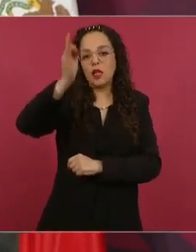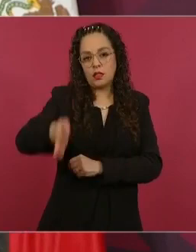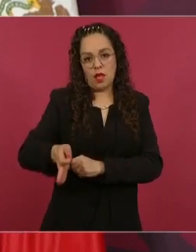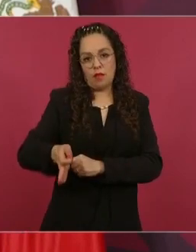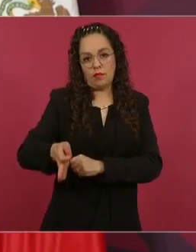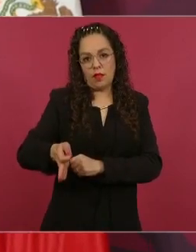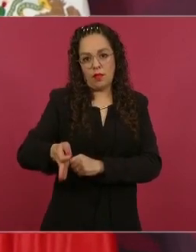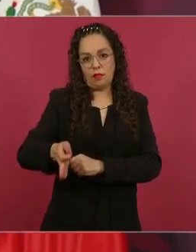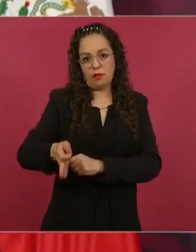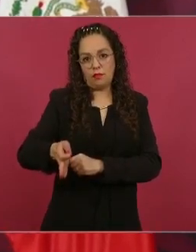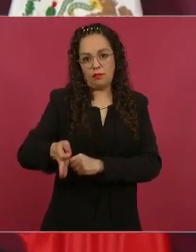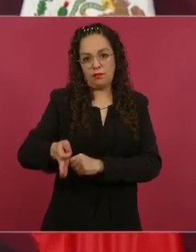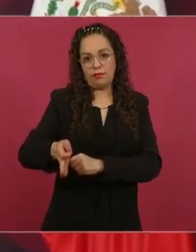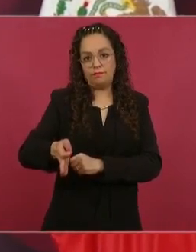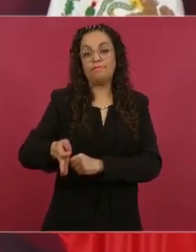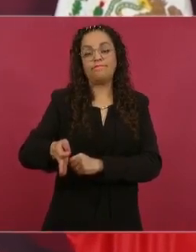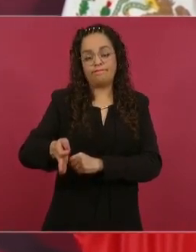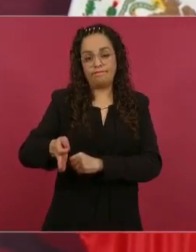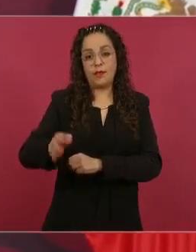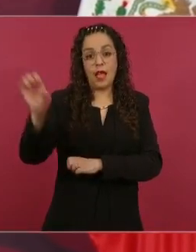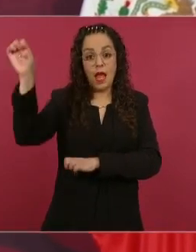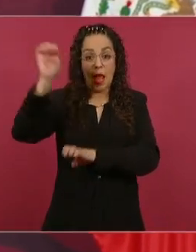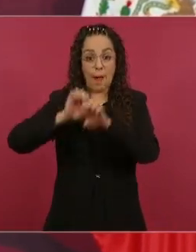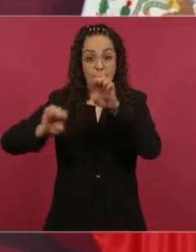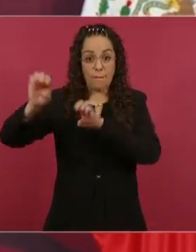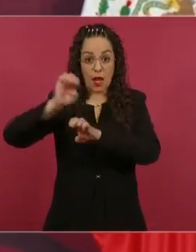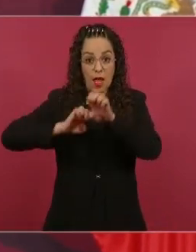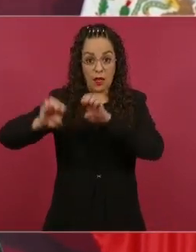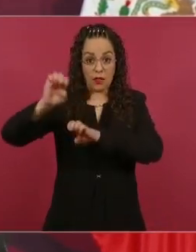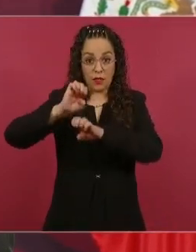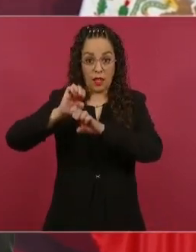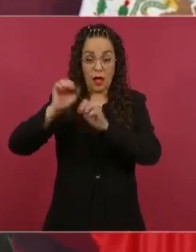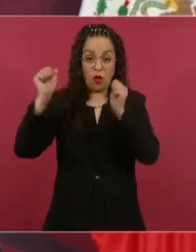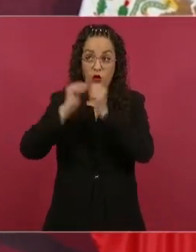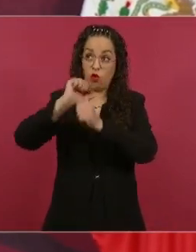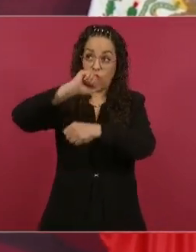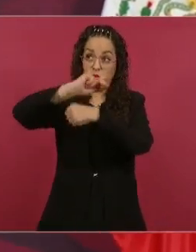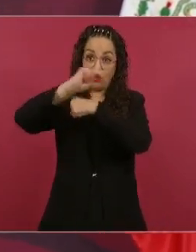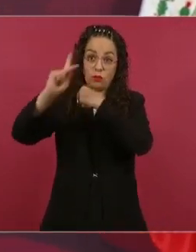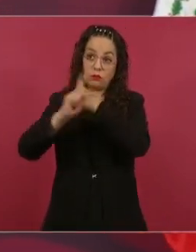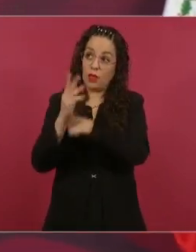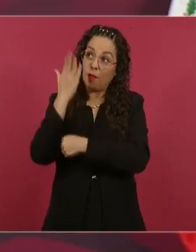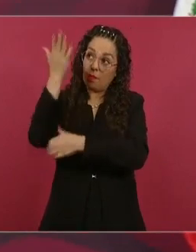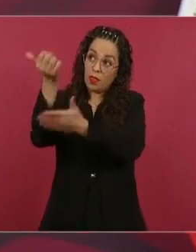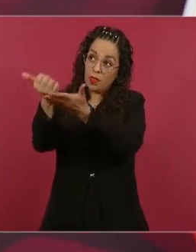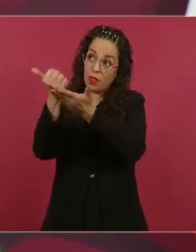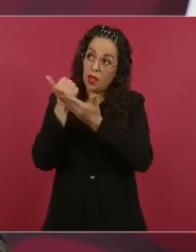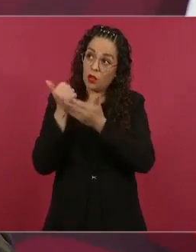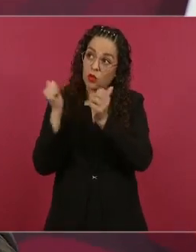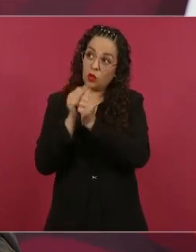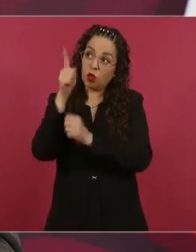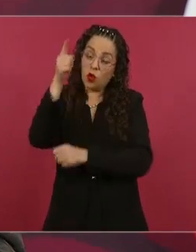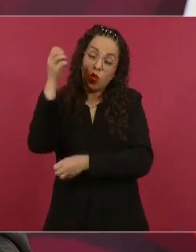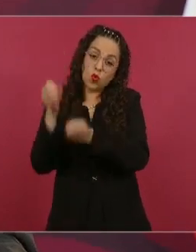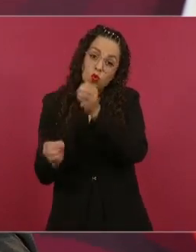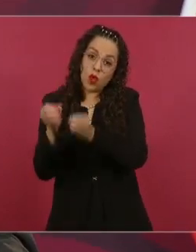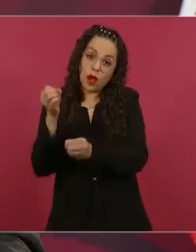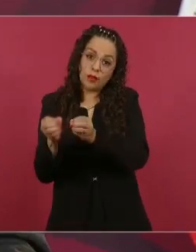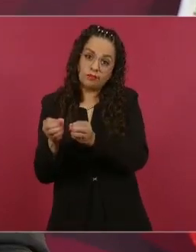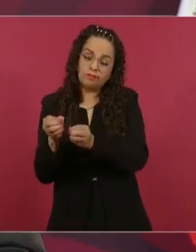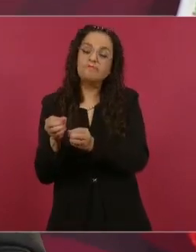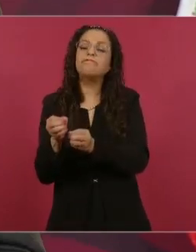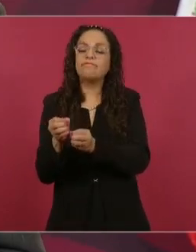una empresa acude a un tribunal internacional, hay que dirimir allá el asunto,